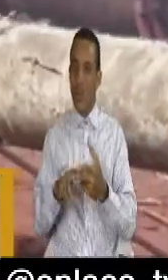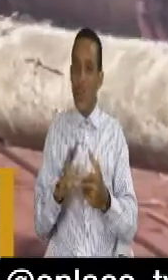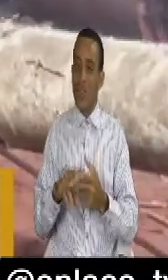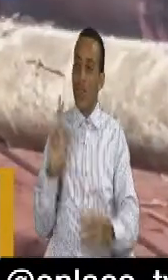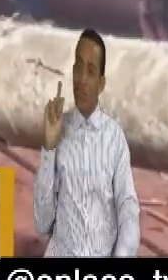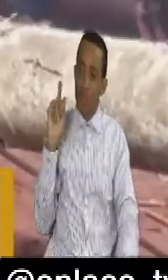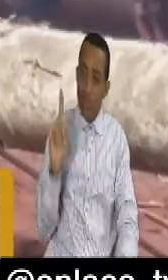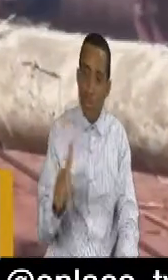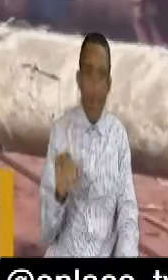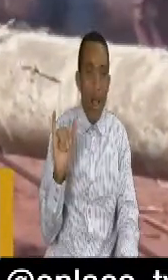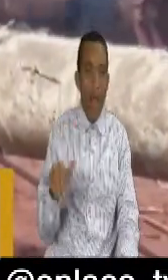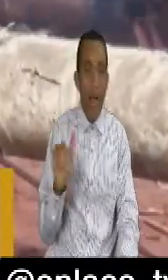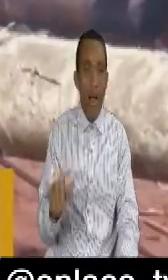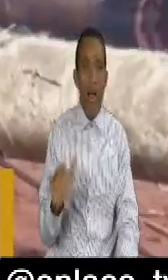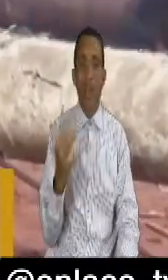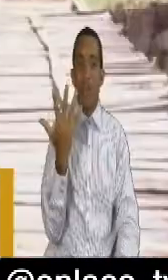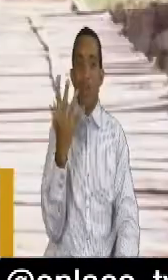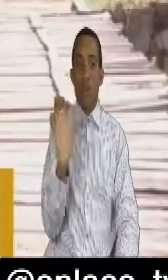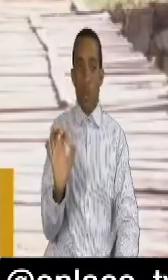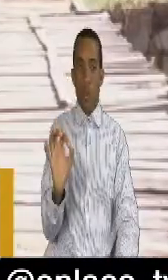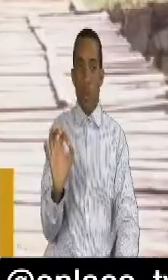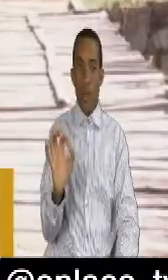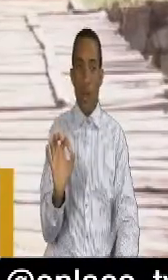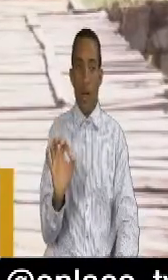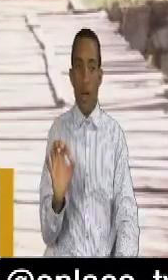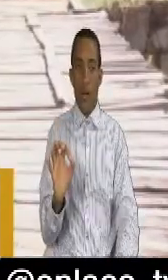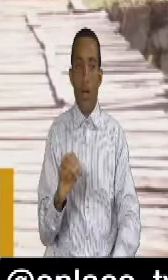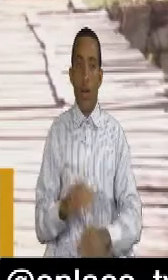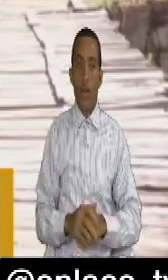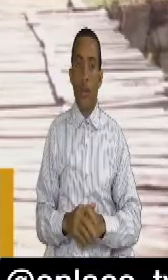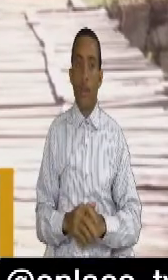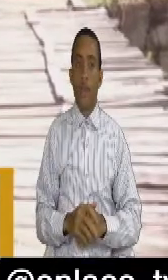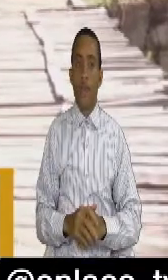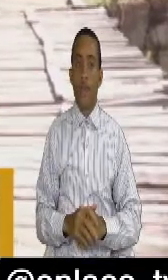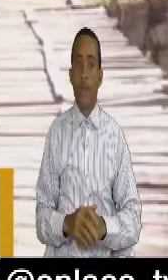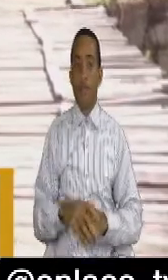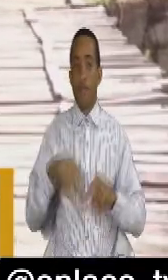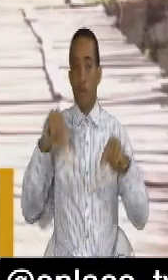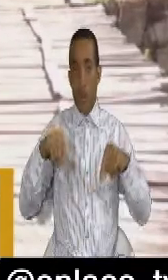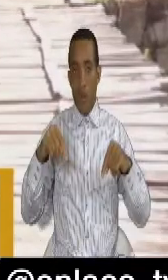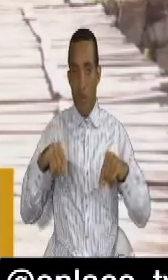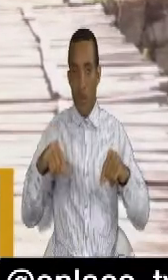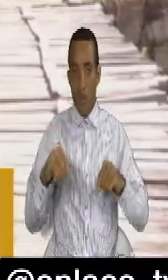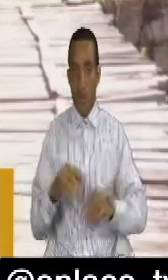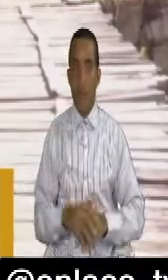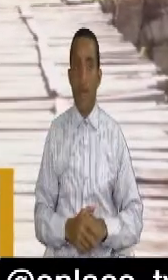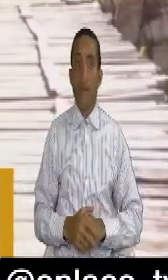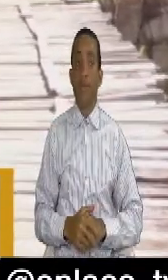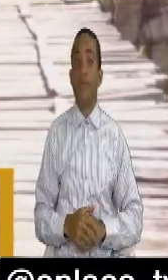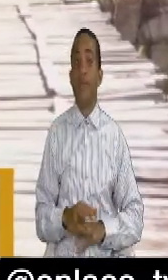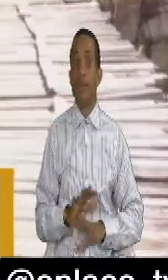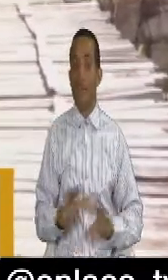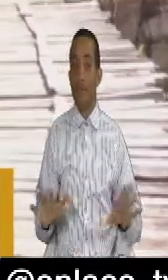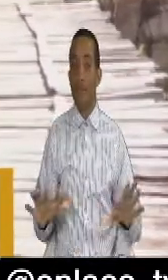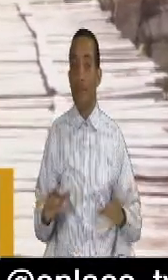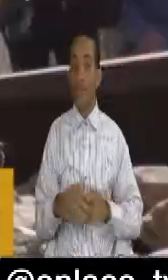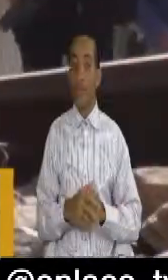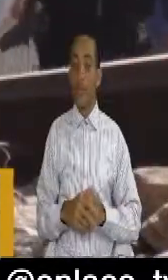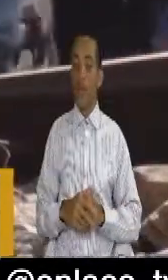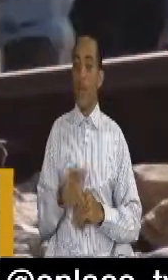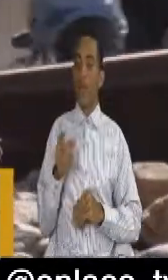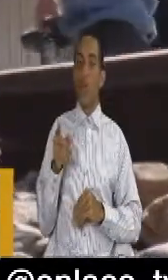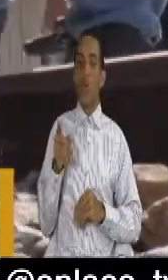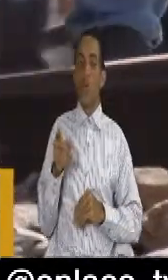años, ahorita pues con lo que van a hacer, pues qué belleza sería. El puente se llama Puente La Cira.